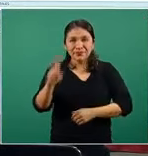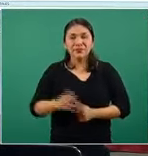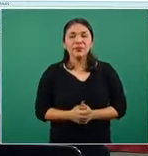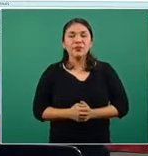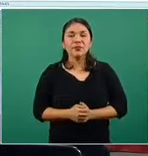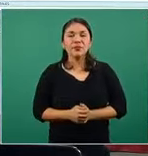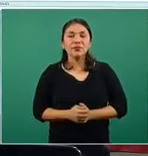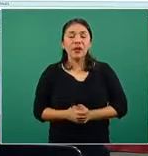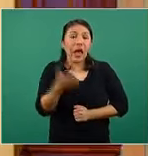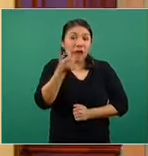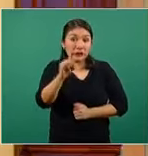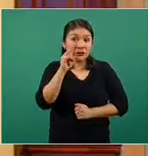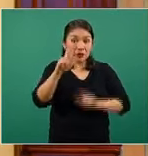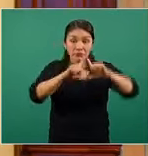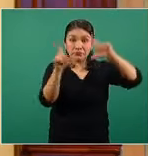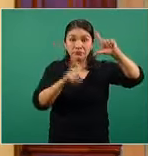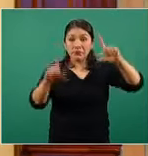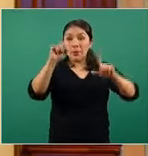Por lo tanto, a nivel nacional,